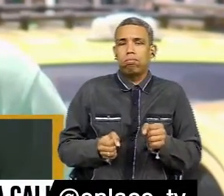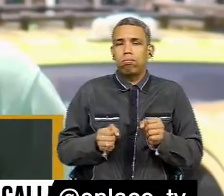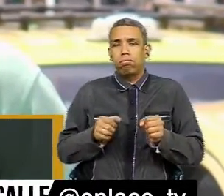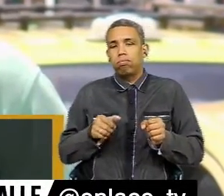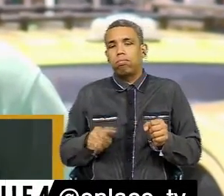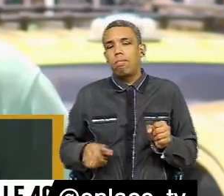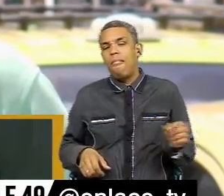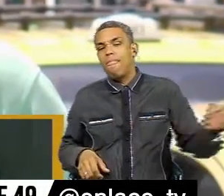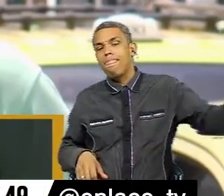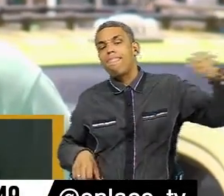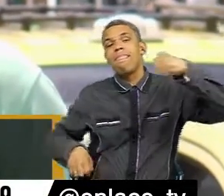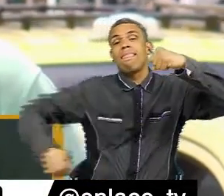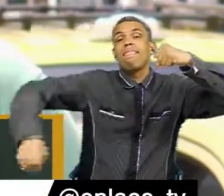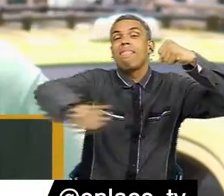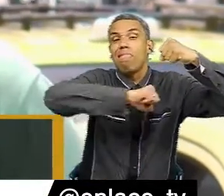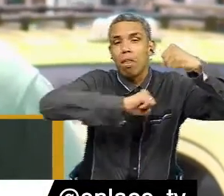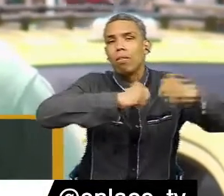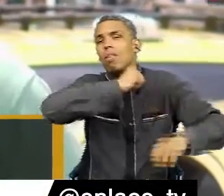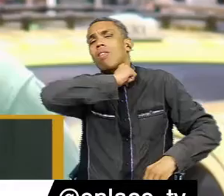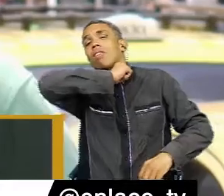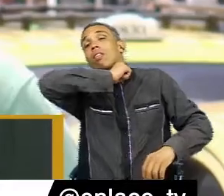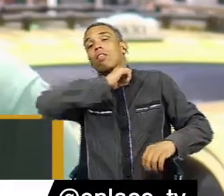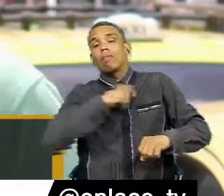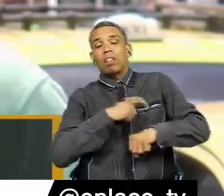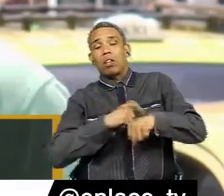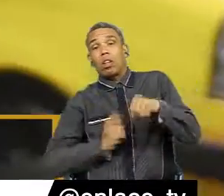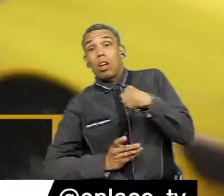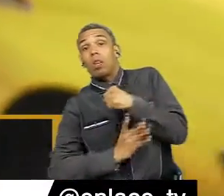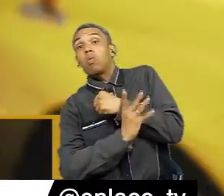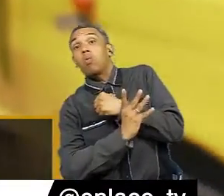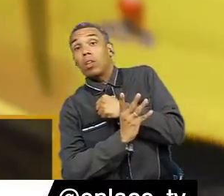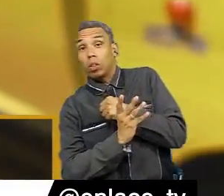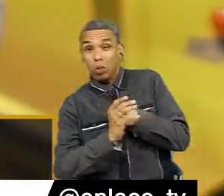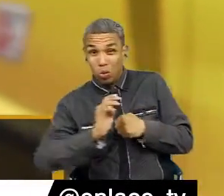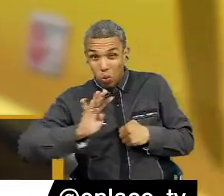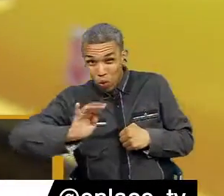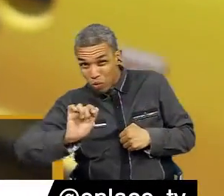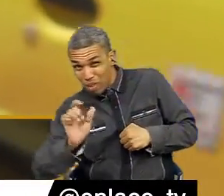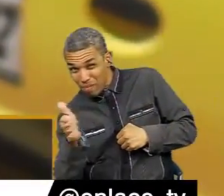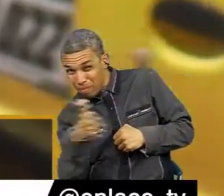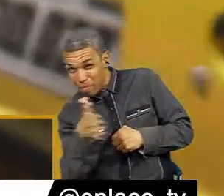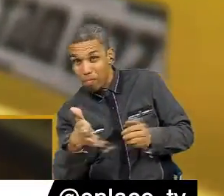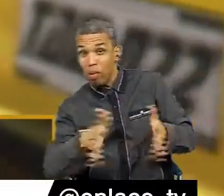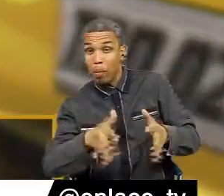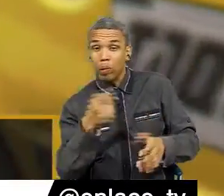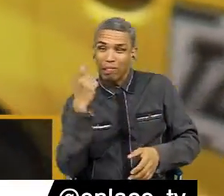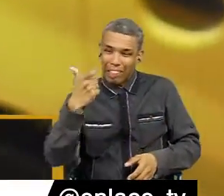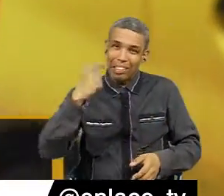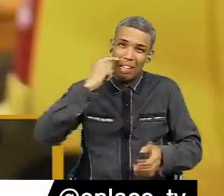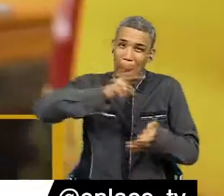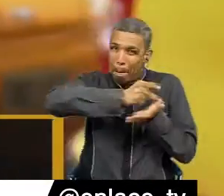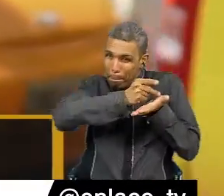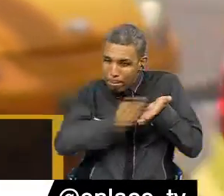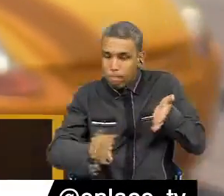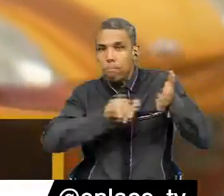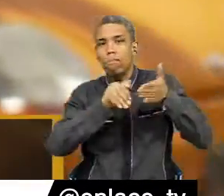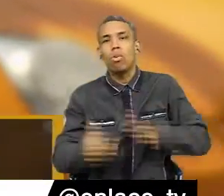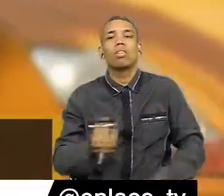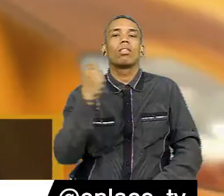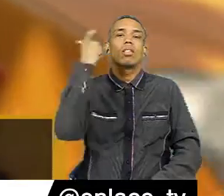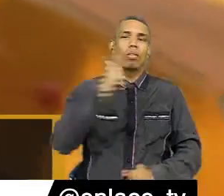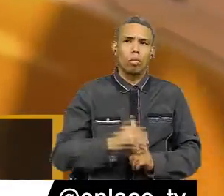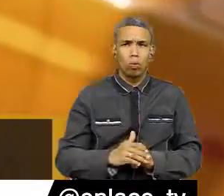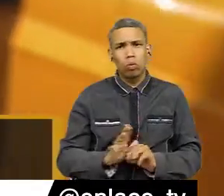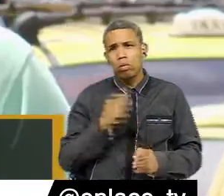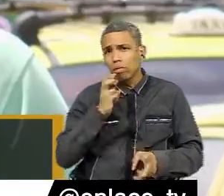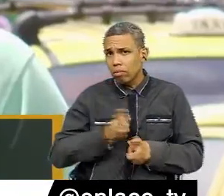en el barrio Cincuentenario entre las 4 y 4 y media de la mañana. De acuerdo con el denunciante, cada día es más difícil desarrollar sus actividades al